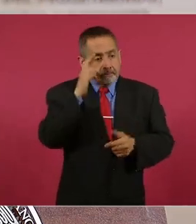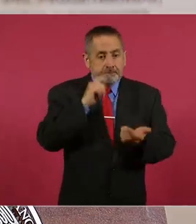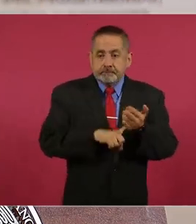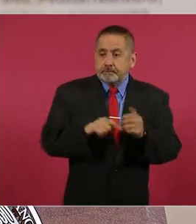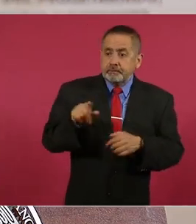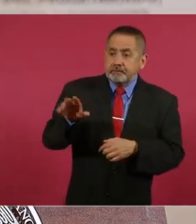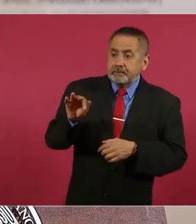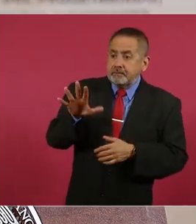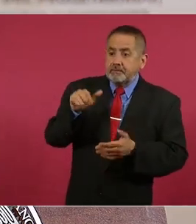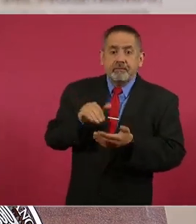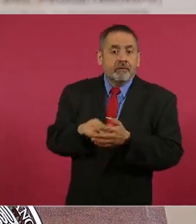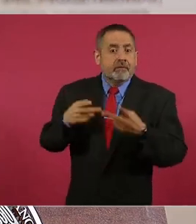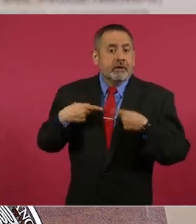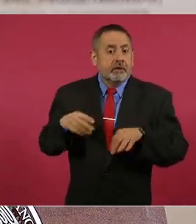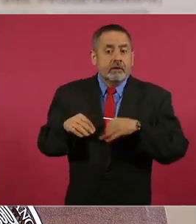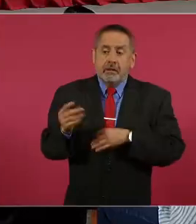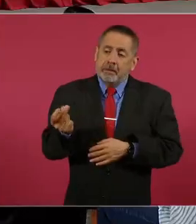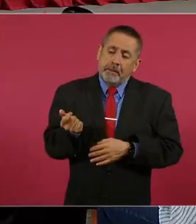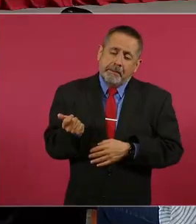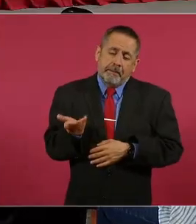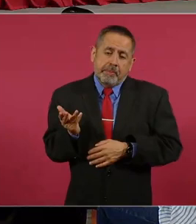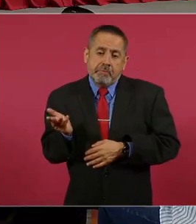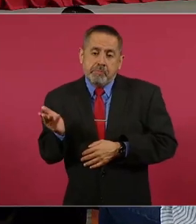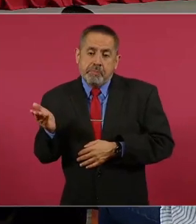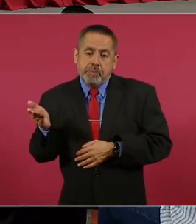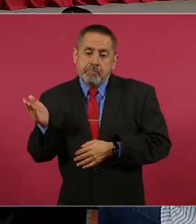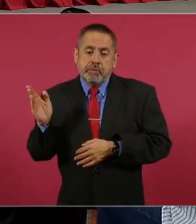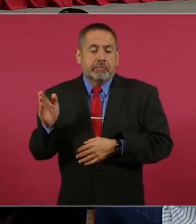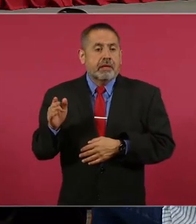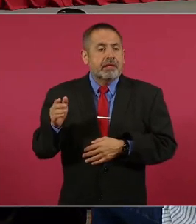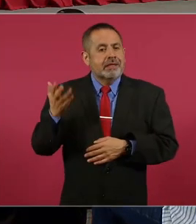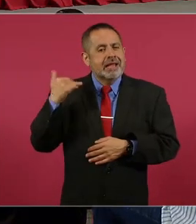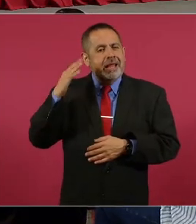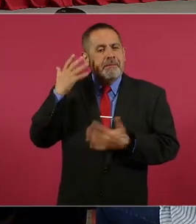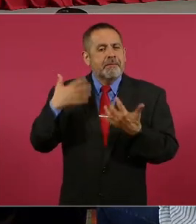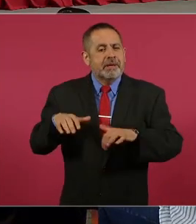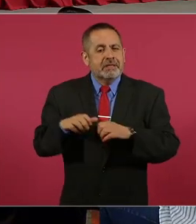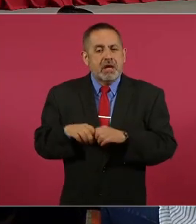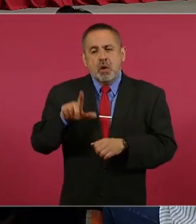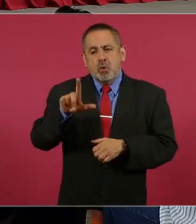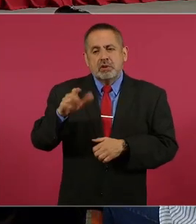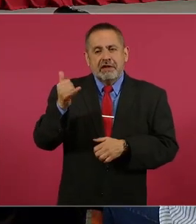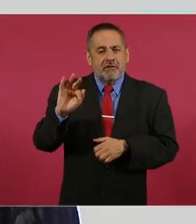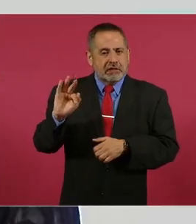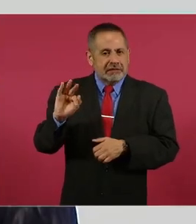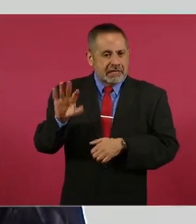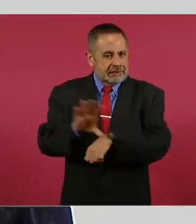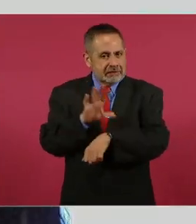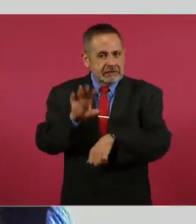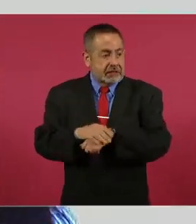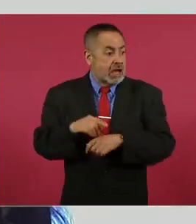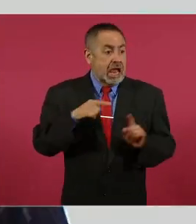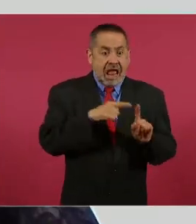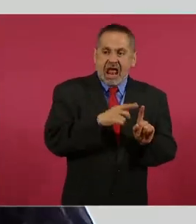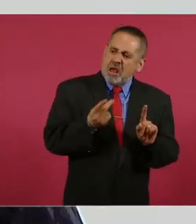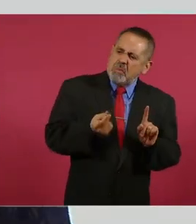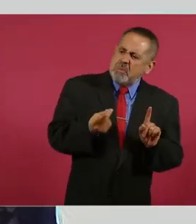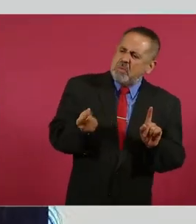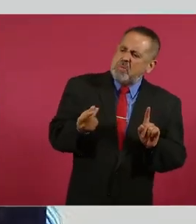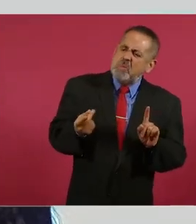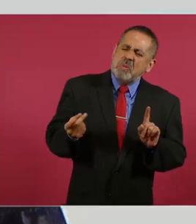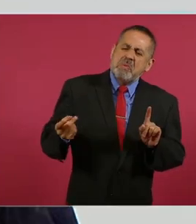44 mil trabajadores electricistas de Luz y Fuerza del Centro en 2009. Esa fichita es la que